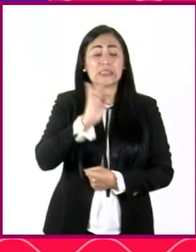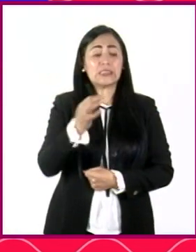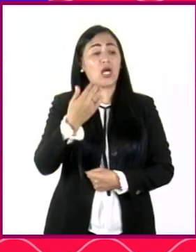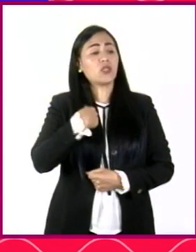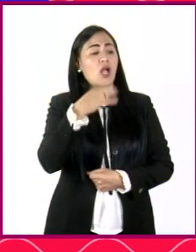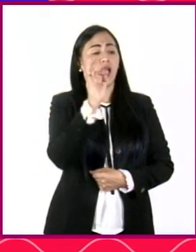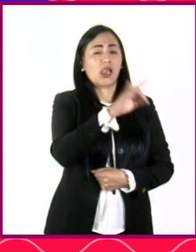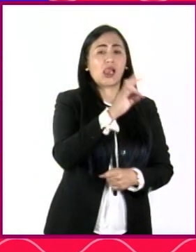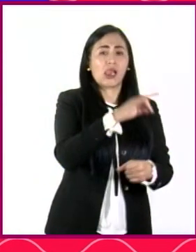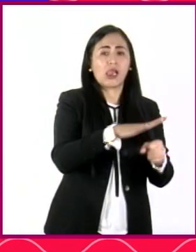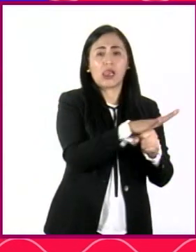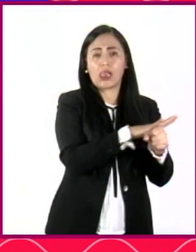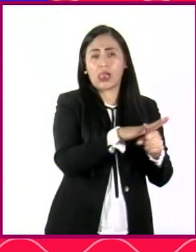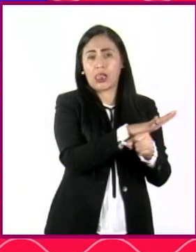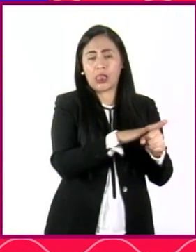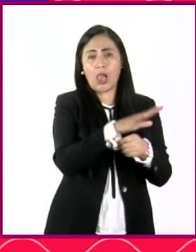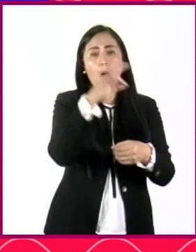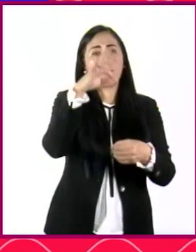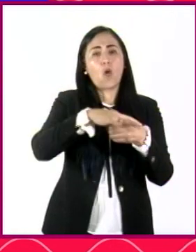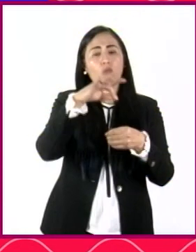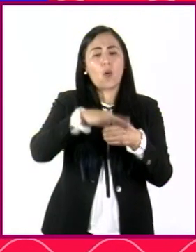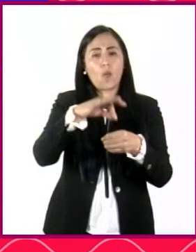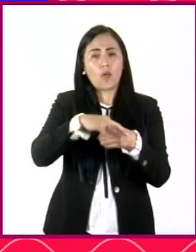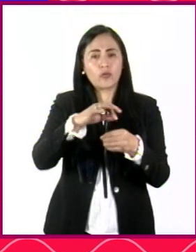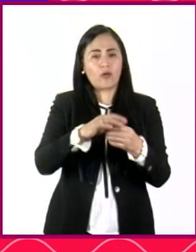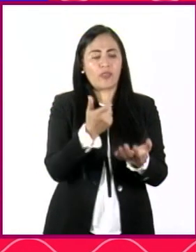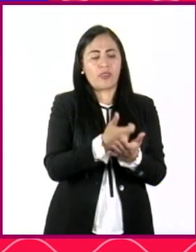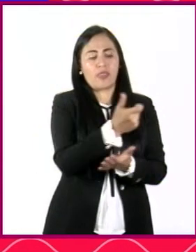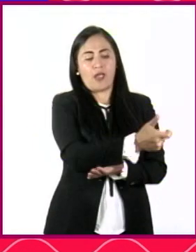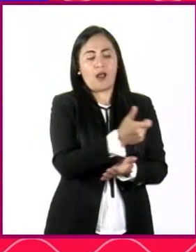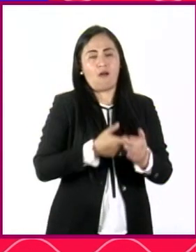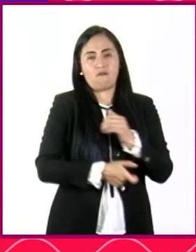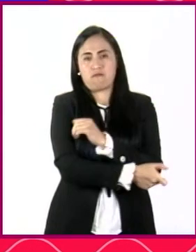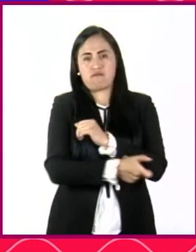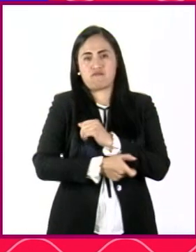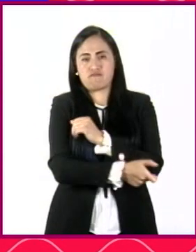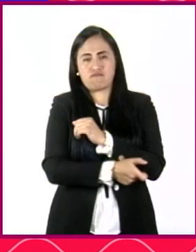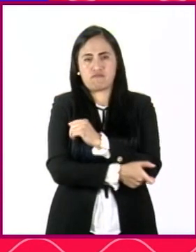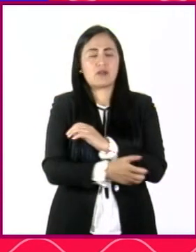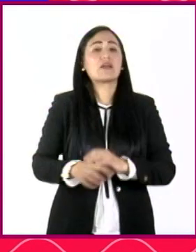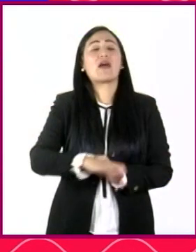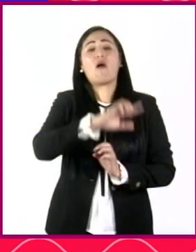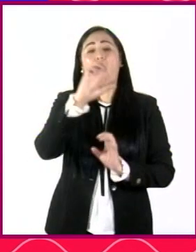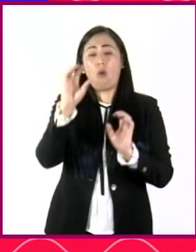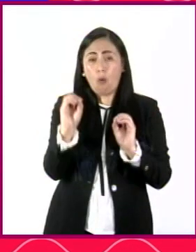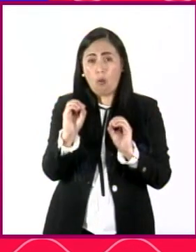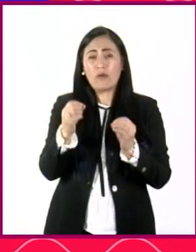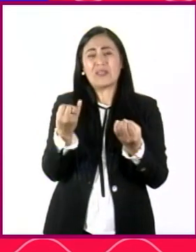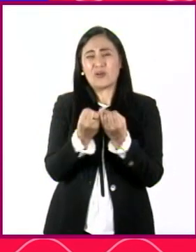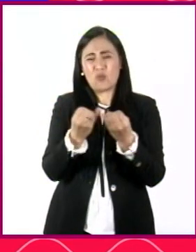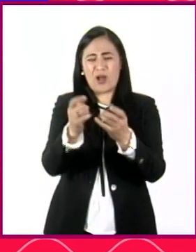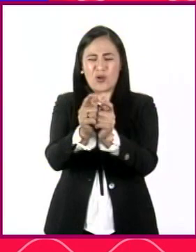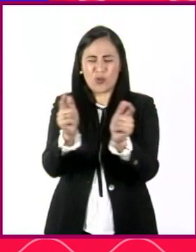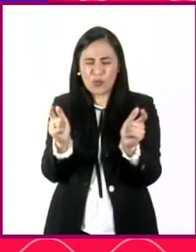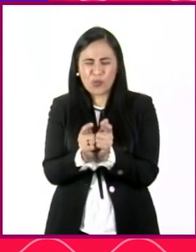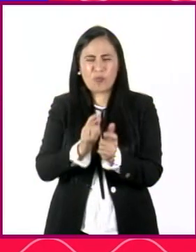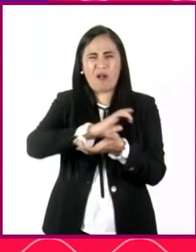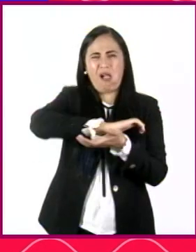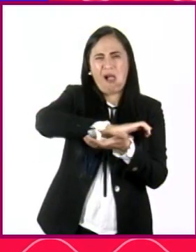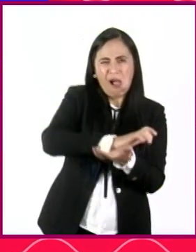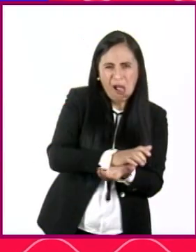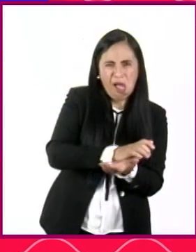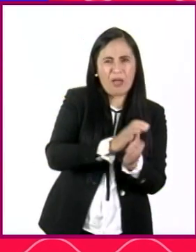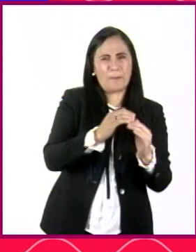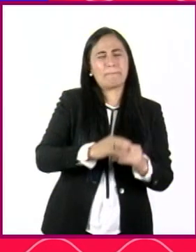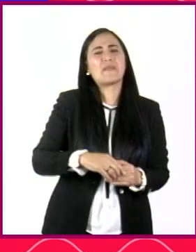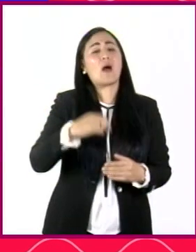votos o el reparto de dádivas a sectores de la población altamente marginados y las falsas